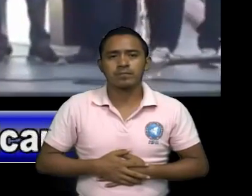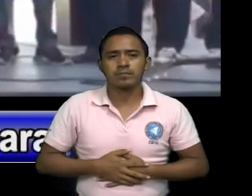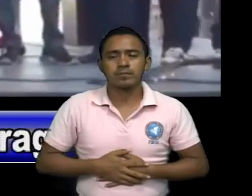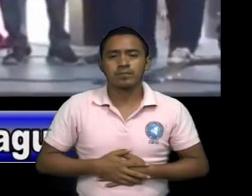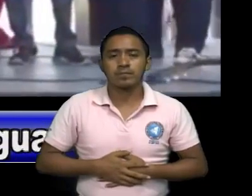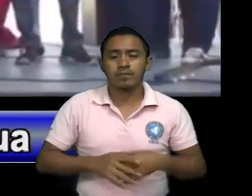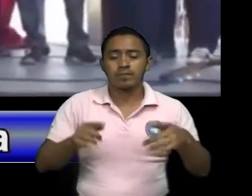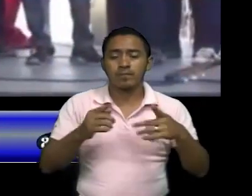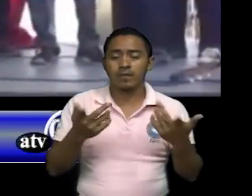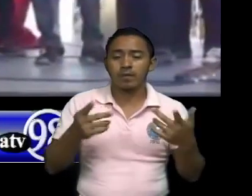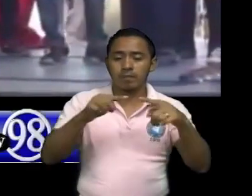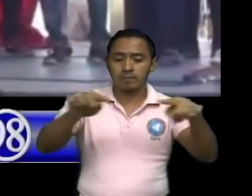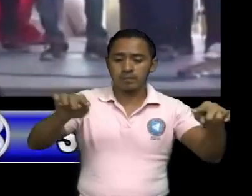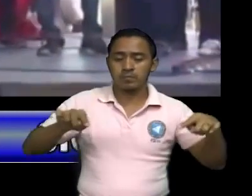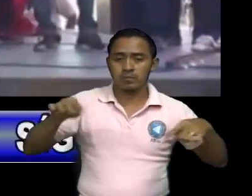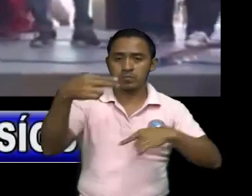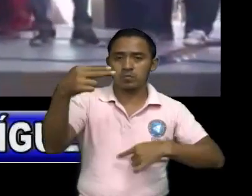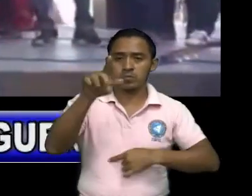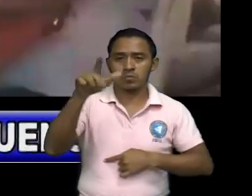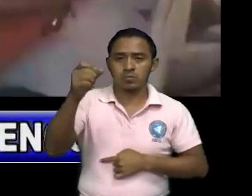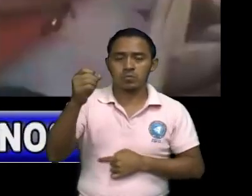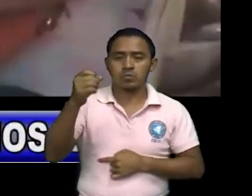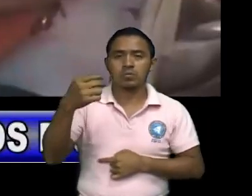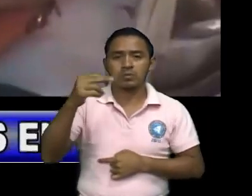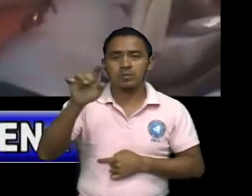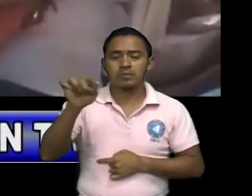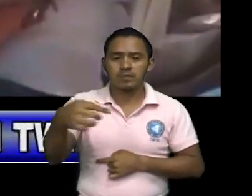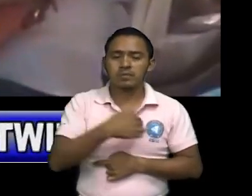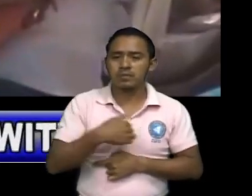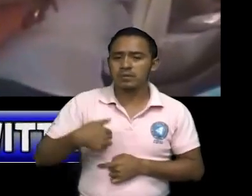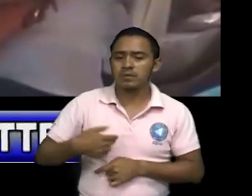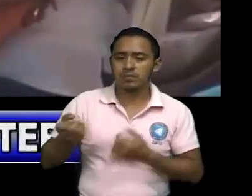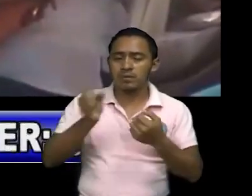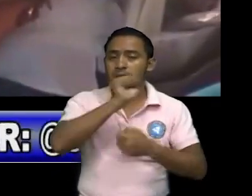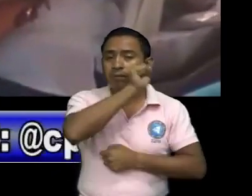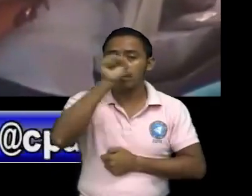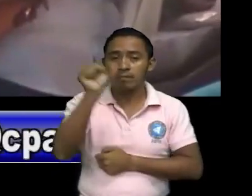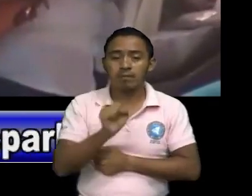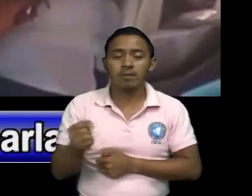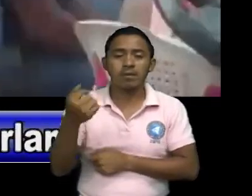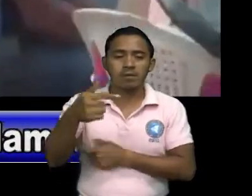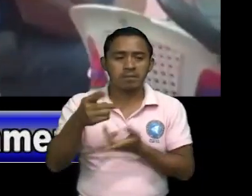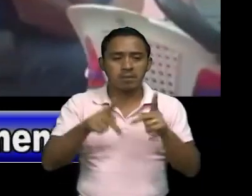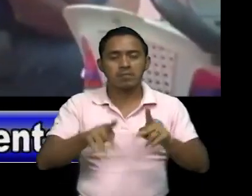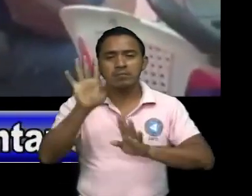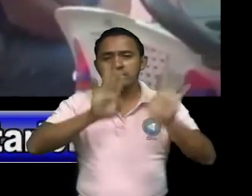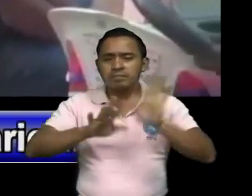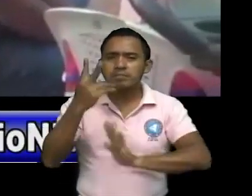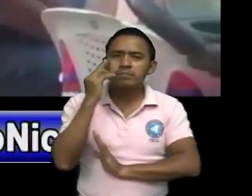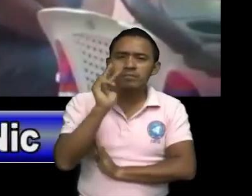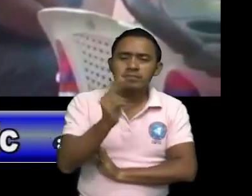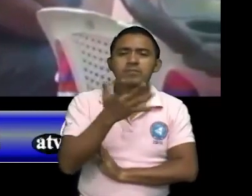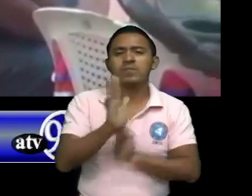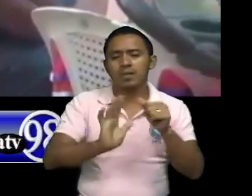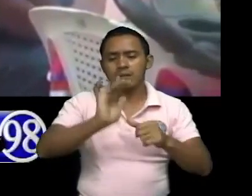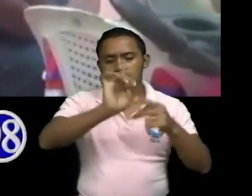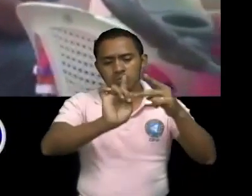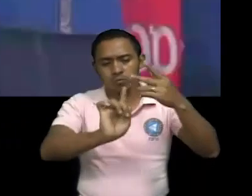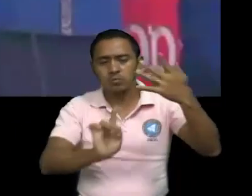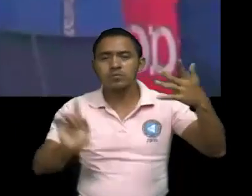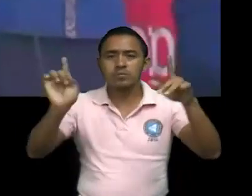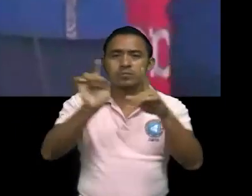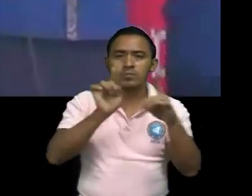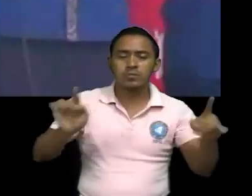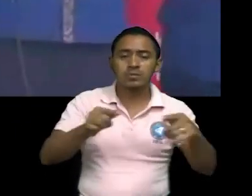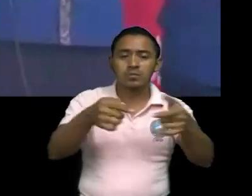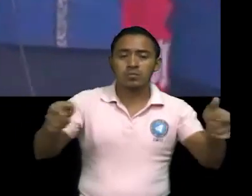La Plaza Comandante Hugo Chávez fue el escenario para desarrollar esta cantata, donde los asistentes se deleitaron con cada una de las melodías del